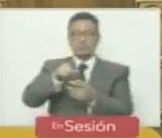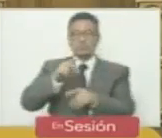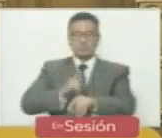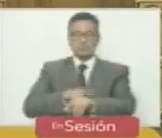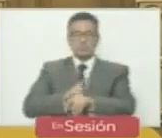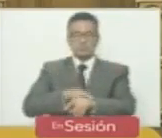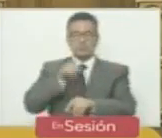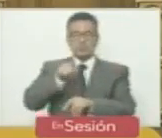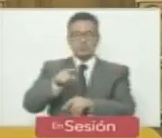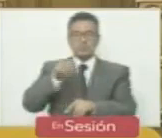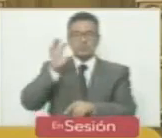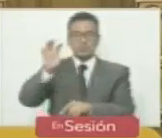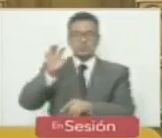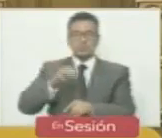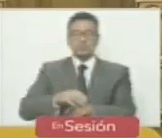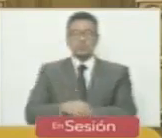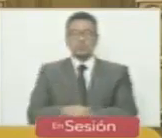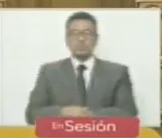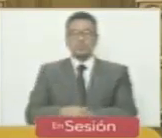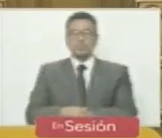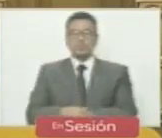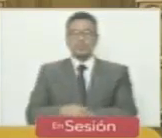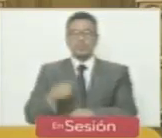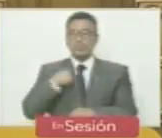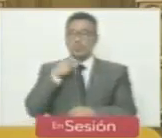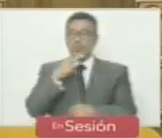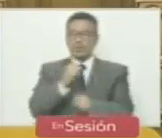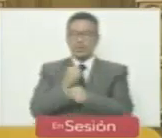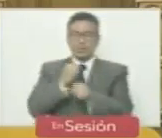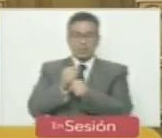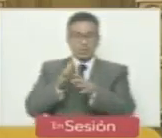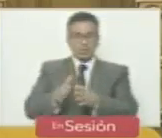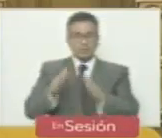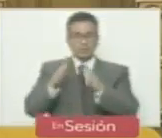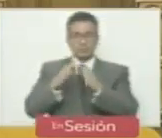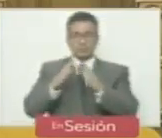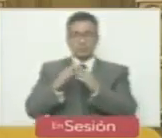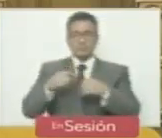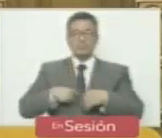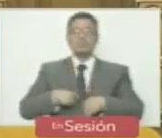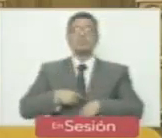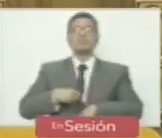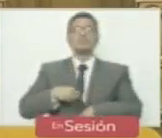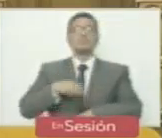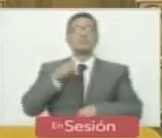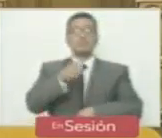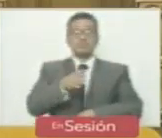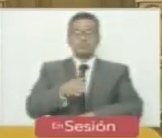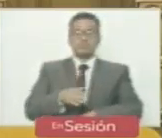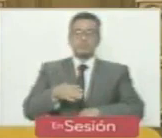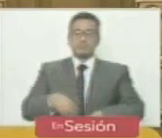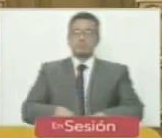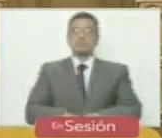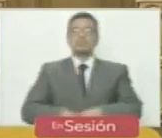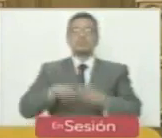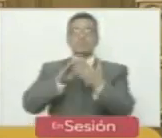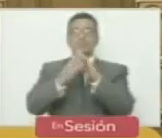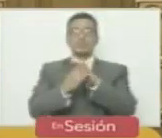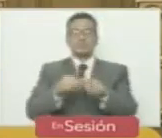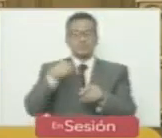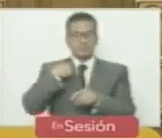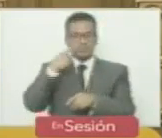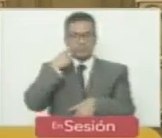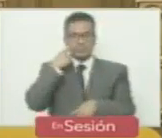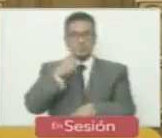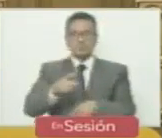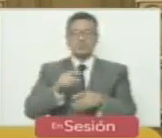momento crucial de esta patria. Hablar de trabajo a domicilio es irnos a nuestras comunidades, es estar pendiente